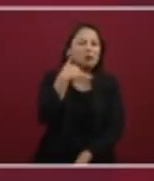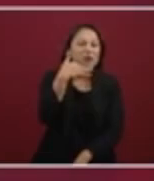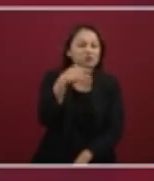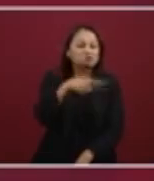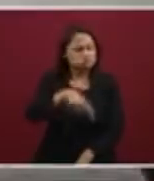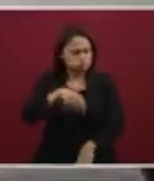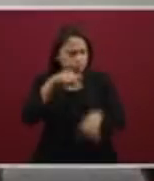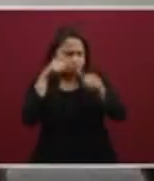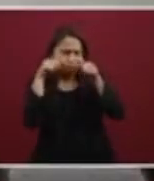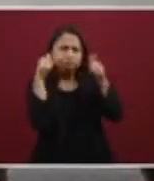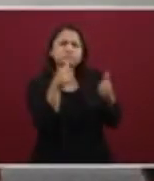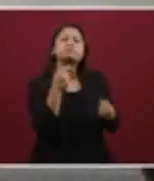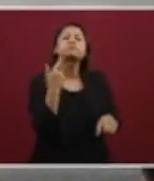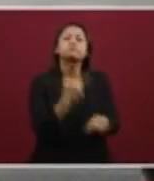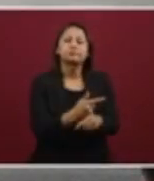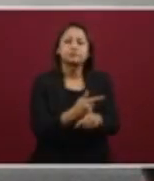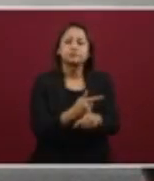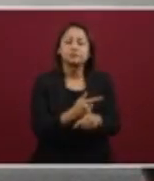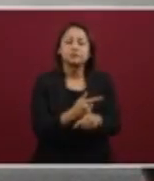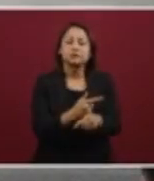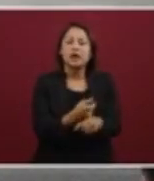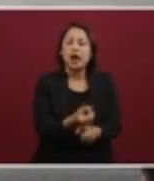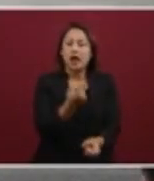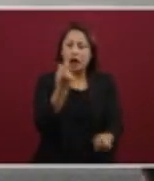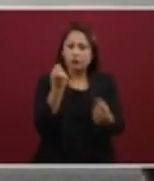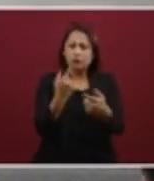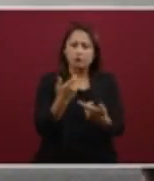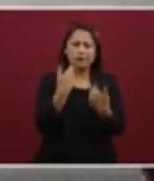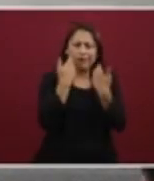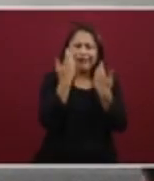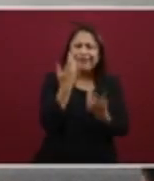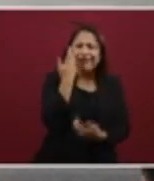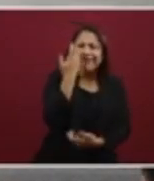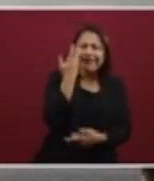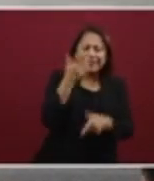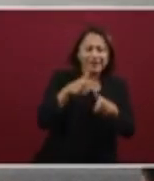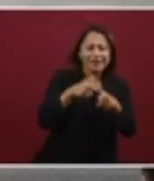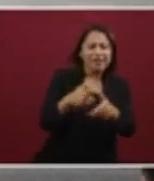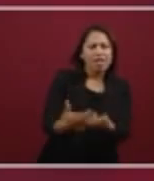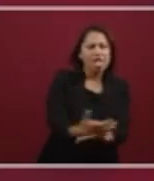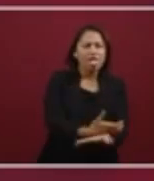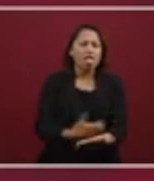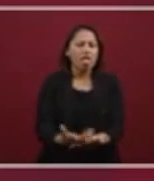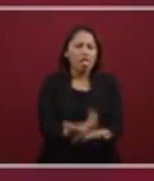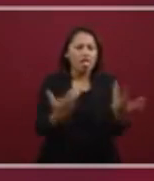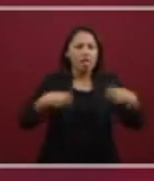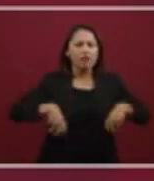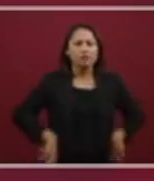seguir robándose el dinero de las medicinas.